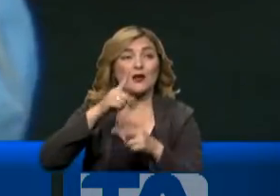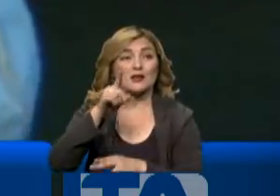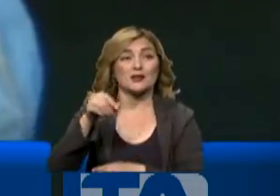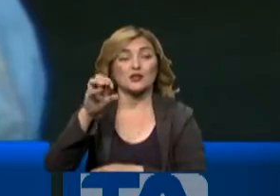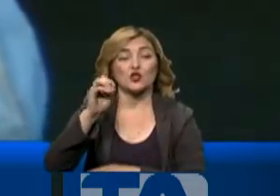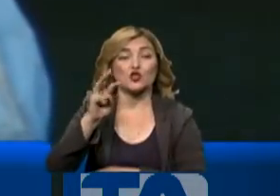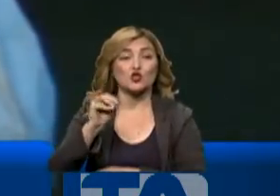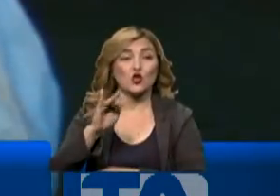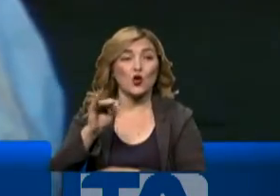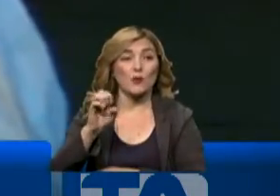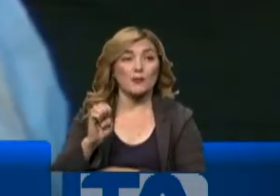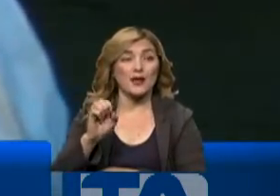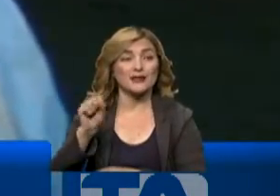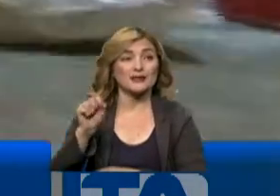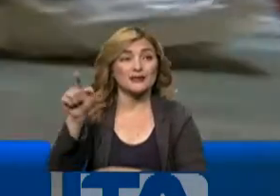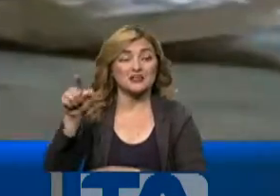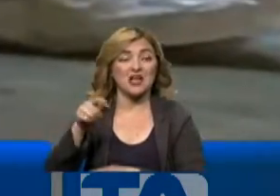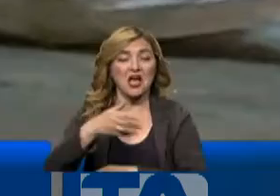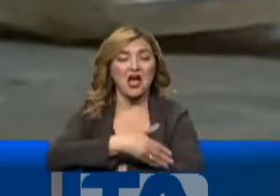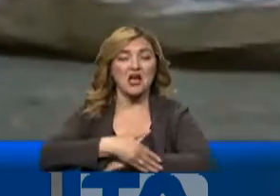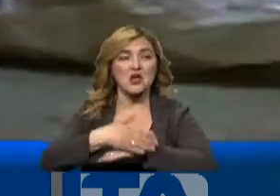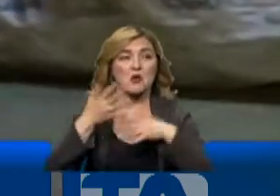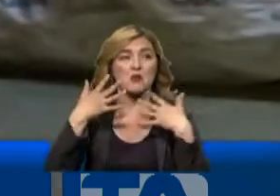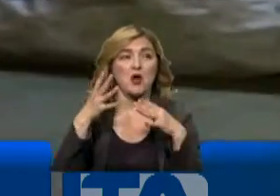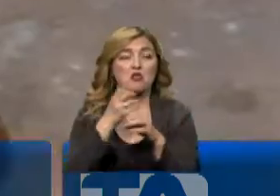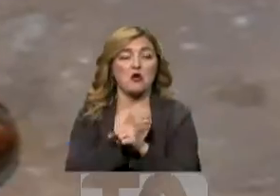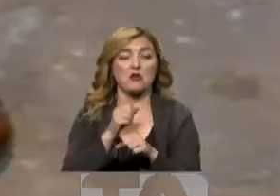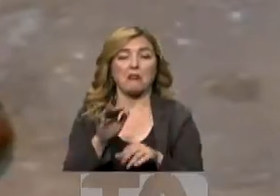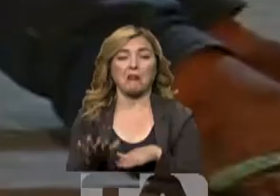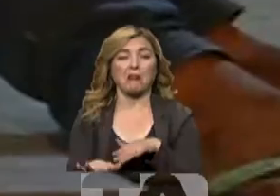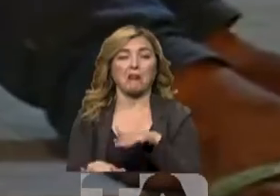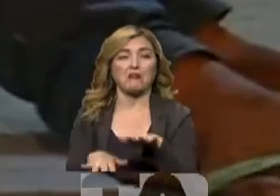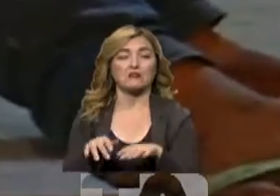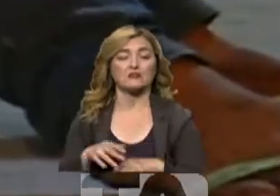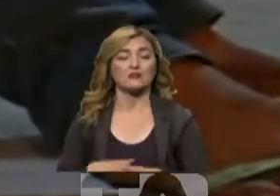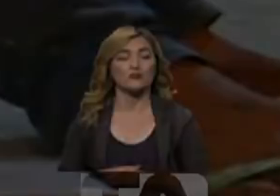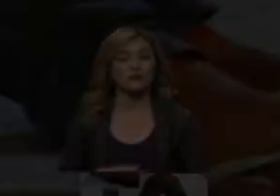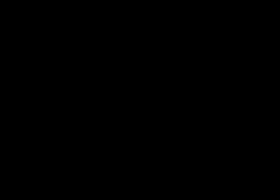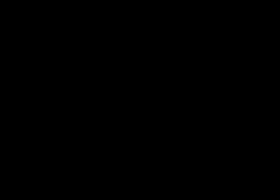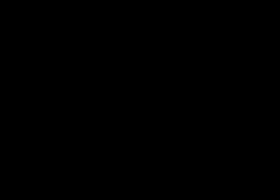sigue deambulando por las calles de Guayaquil, especialmente en las noches. Luisa María Heredia, 24 horas.